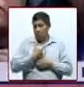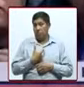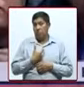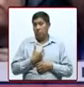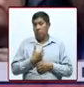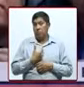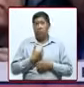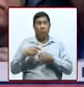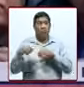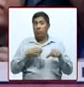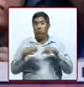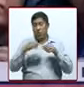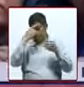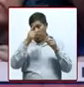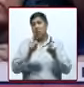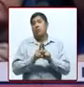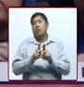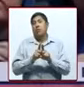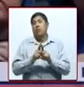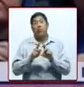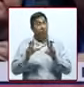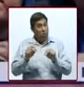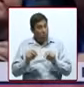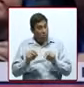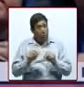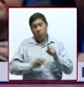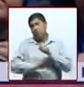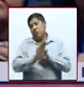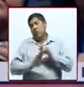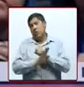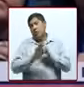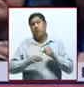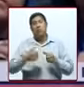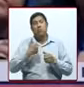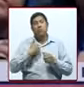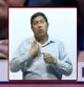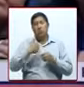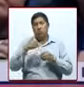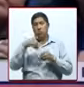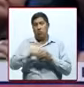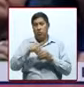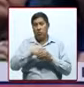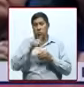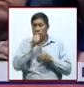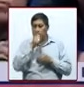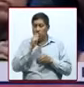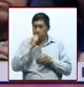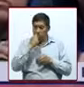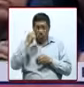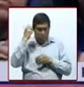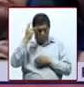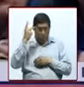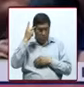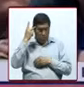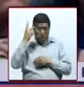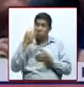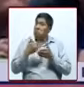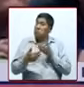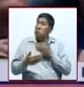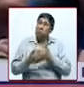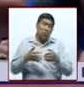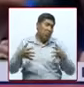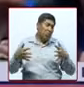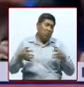estaré firmando este acuerdo. Si no, vamos a defender las primarias, si es posible, en las calles del camino, porque